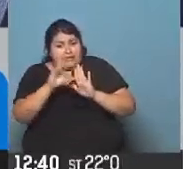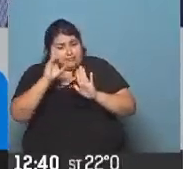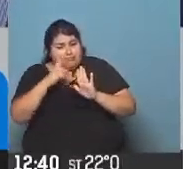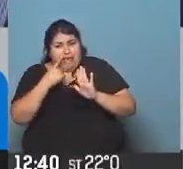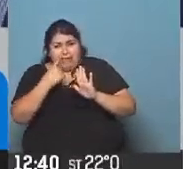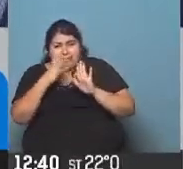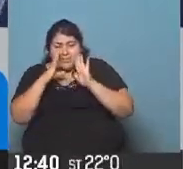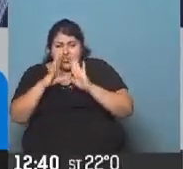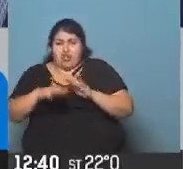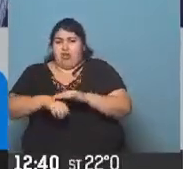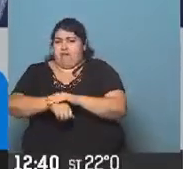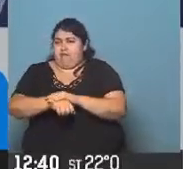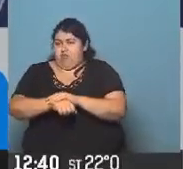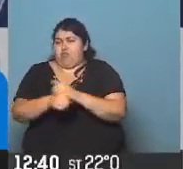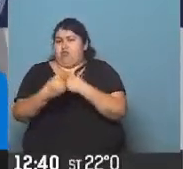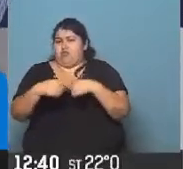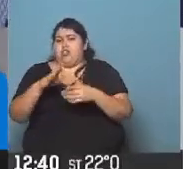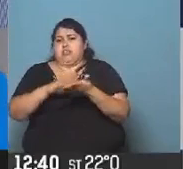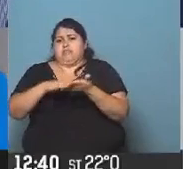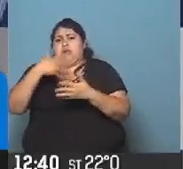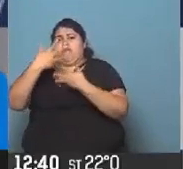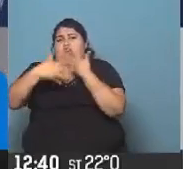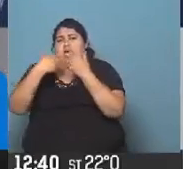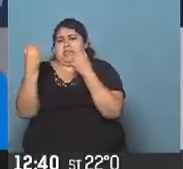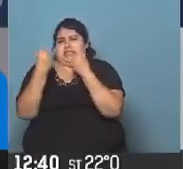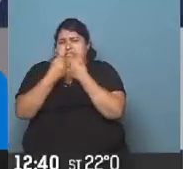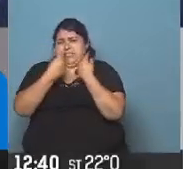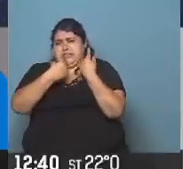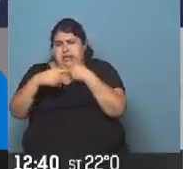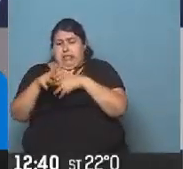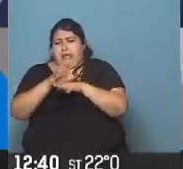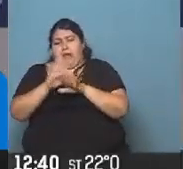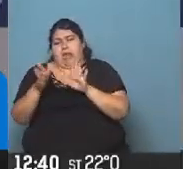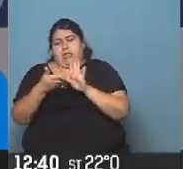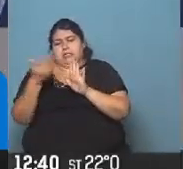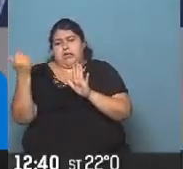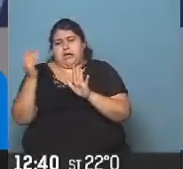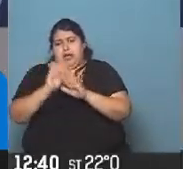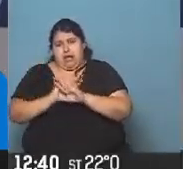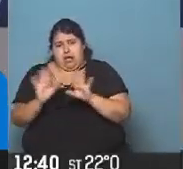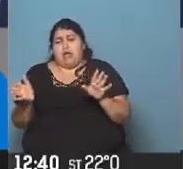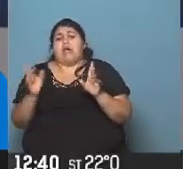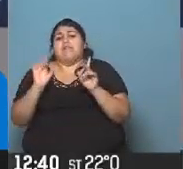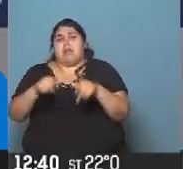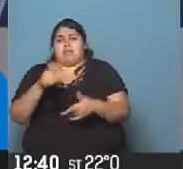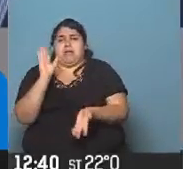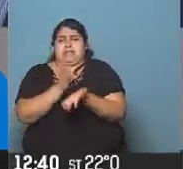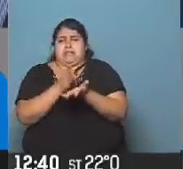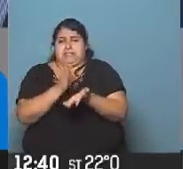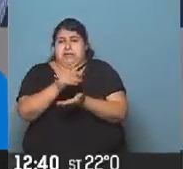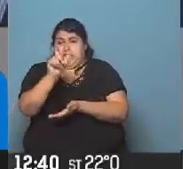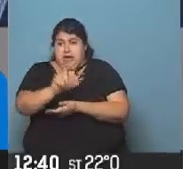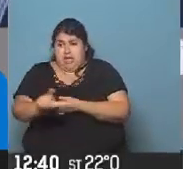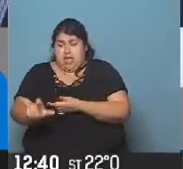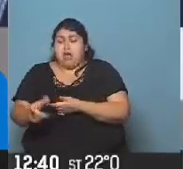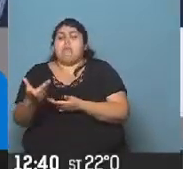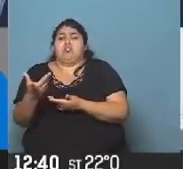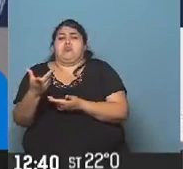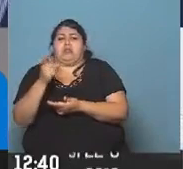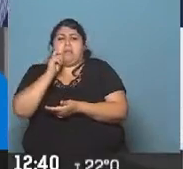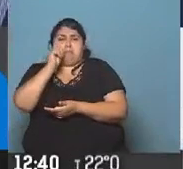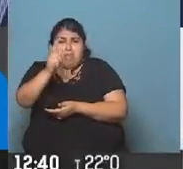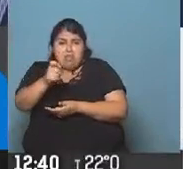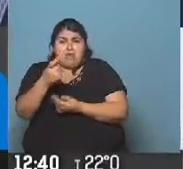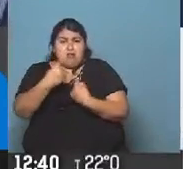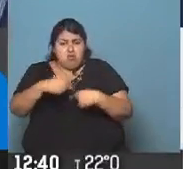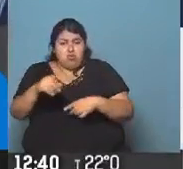espectáculo futbolístico en los hechos de violencia en poder erradicar la violencia y poder sancionar a los que cometen delitos en el marco de los